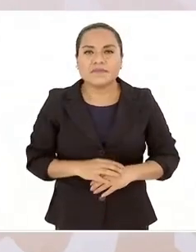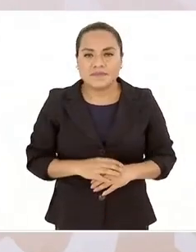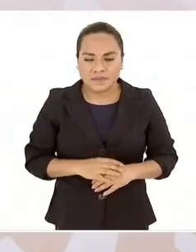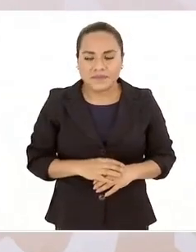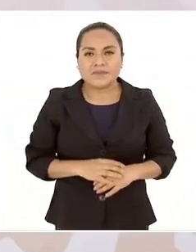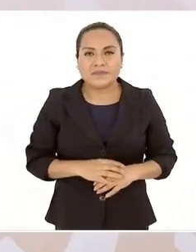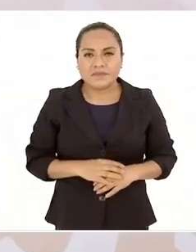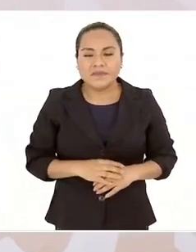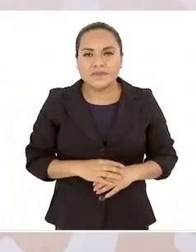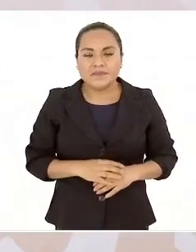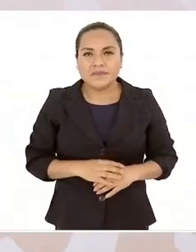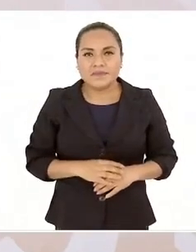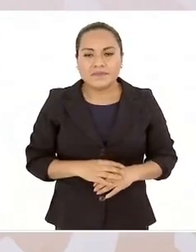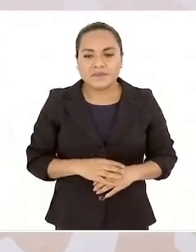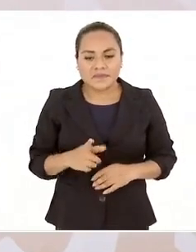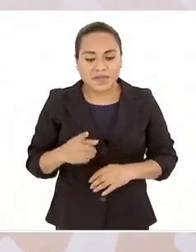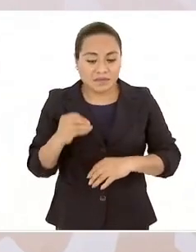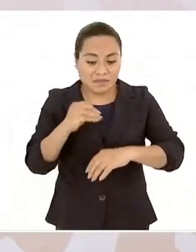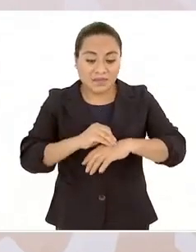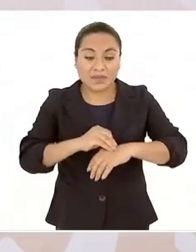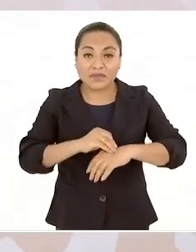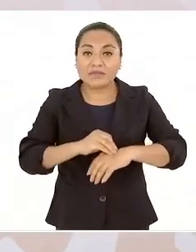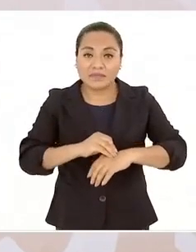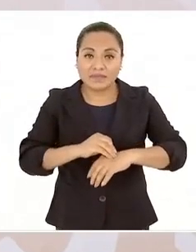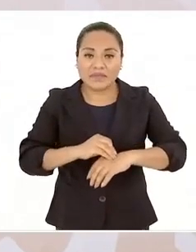también ahí se van a instalar plantas,